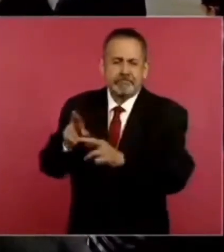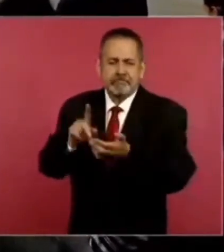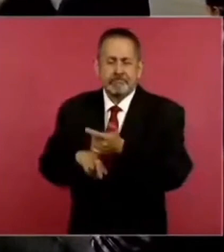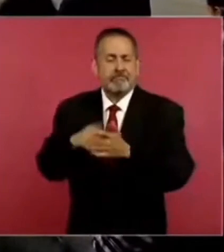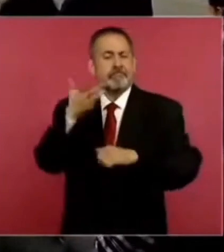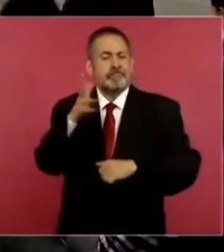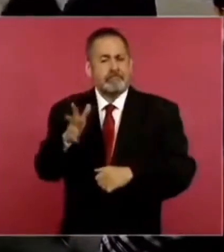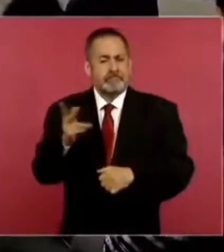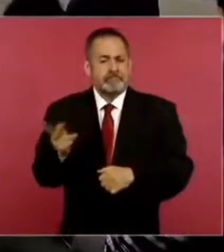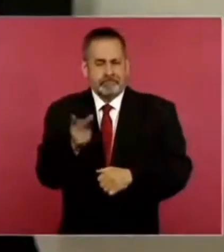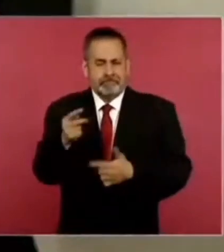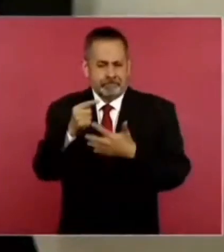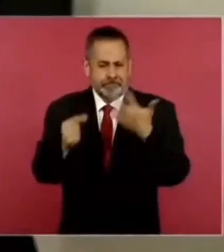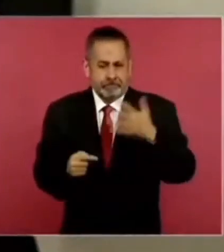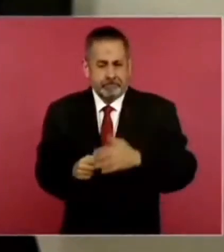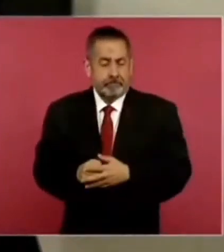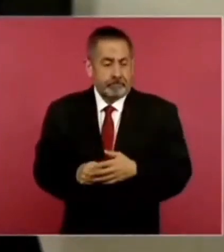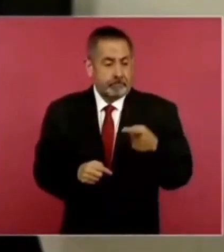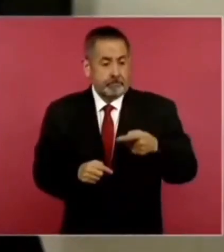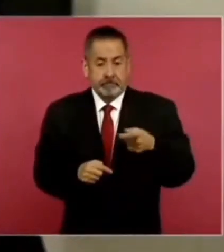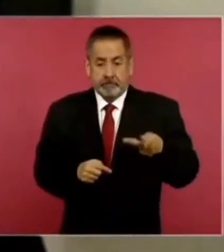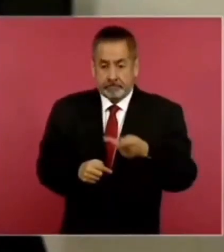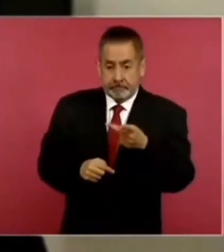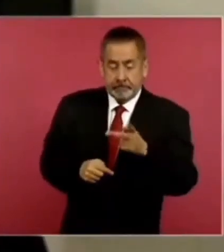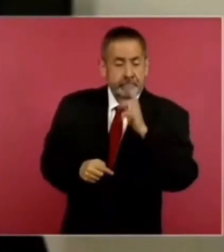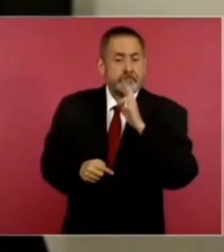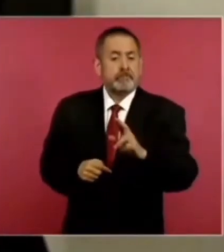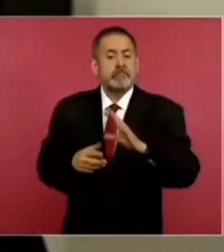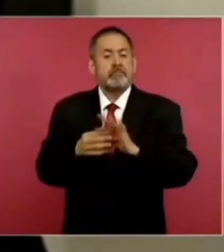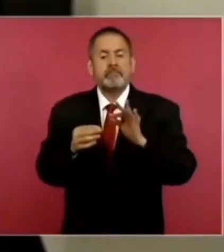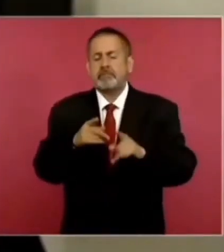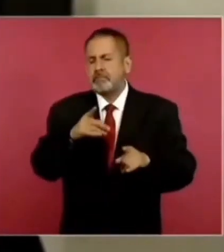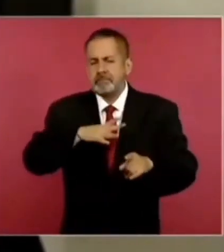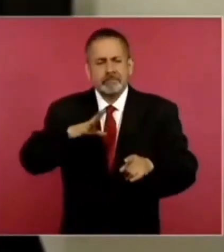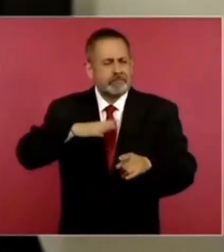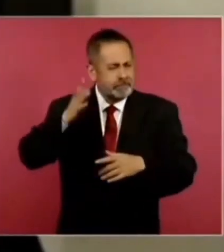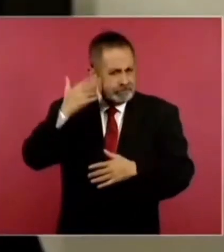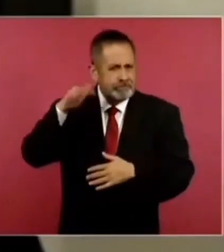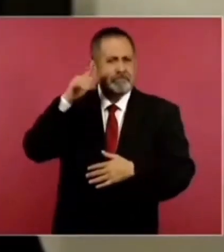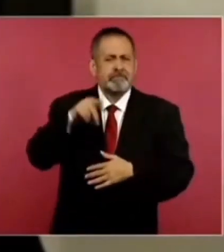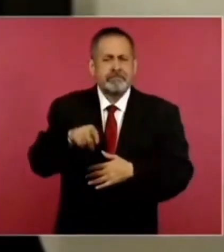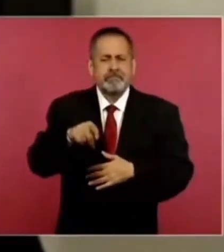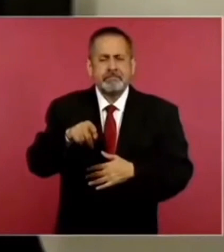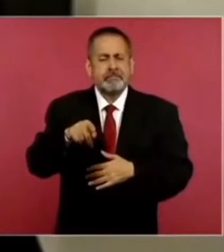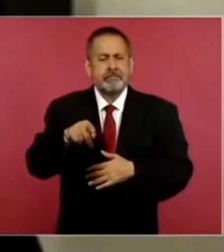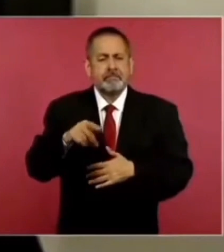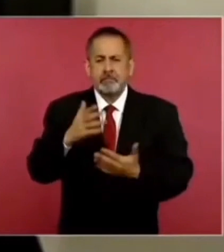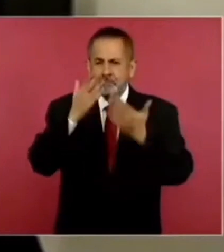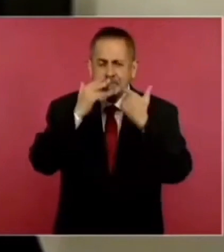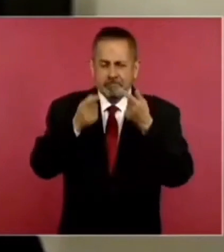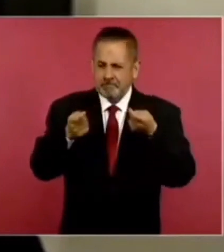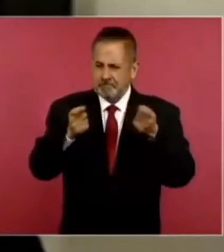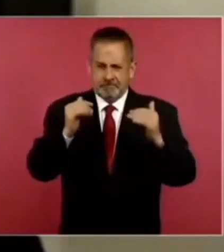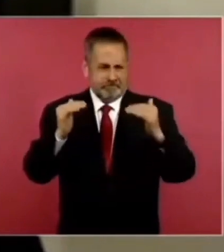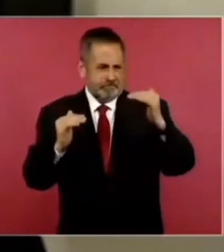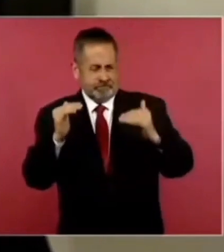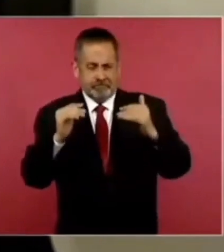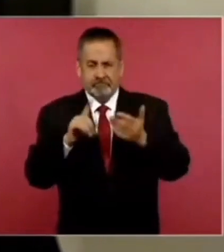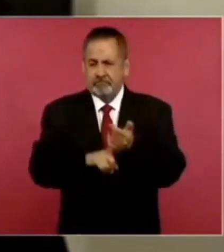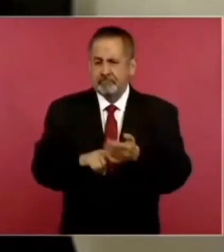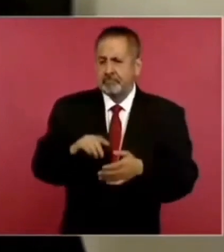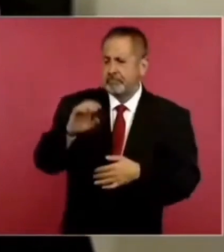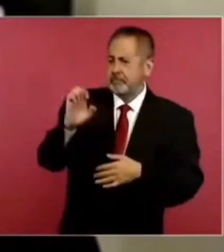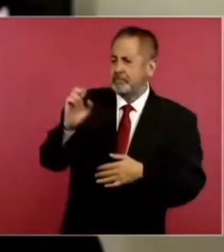10 preguntas. En una de esas preguntas habla de que existía una falta de equilibrios entre el Estado